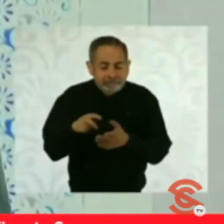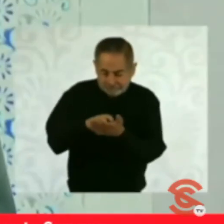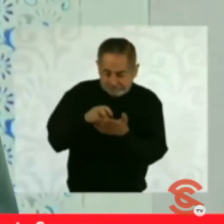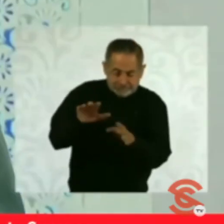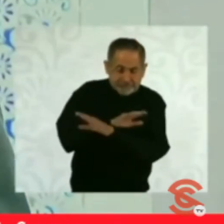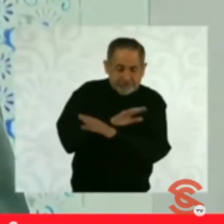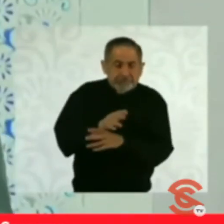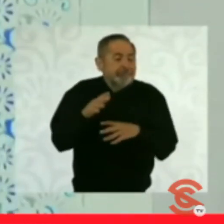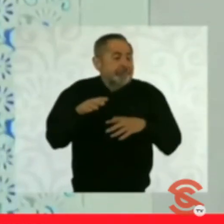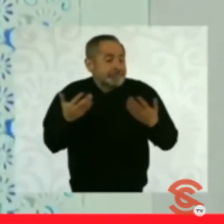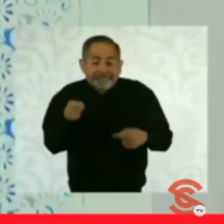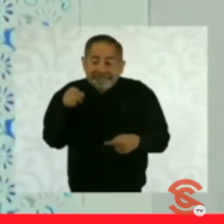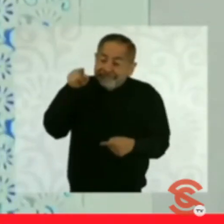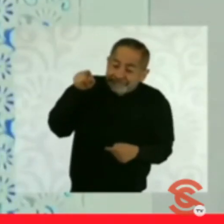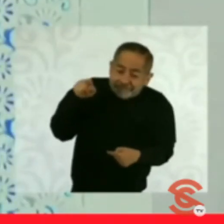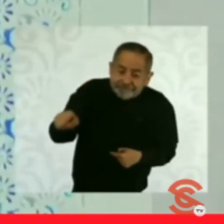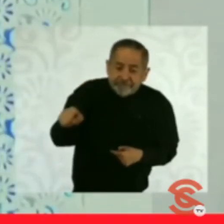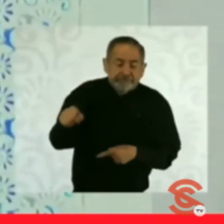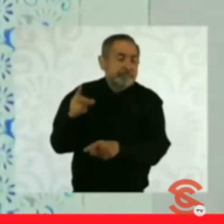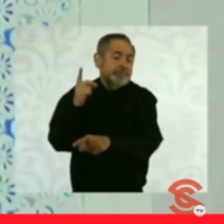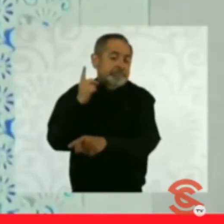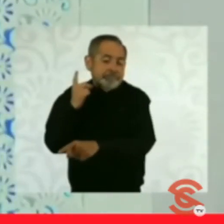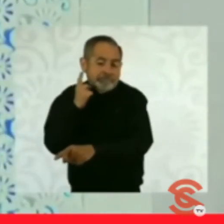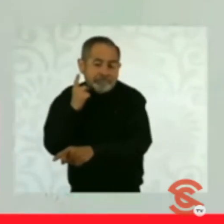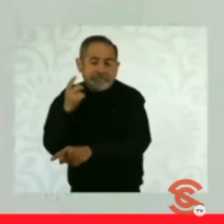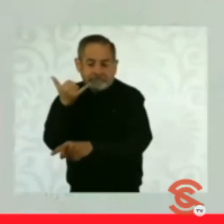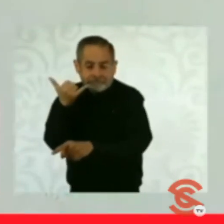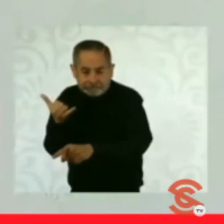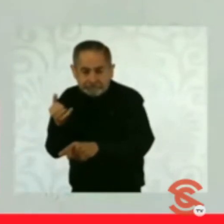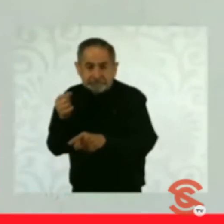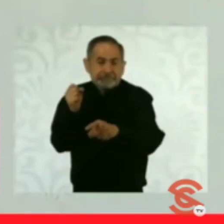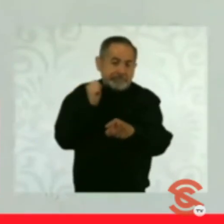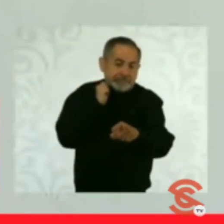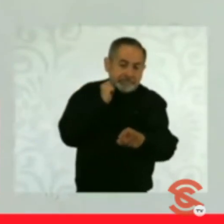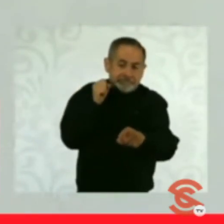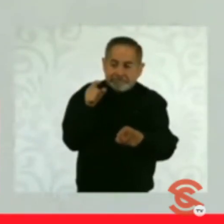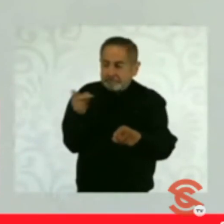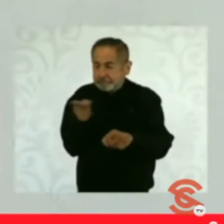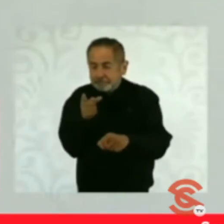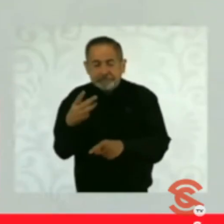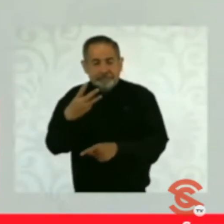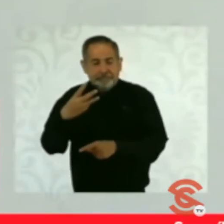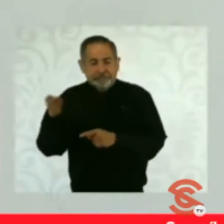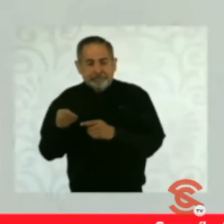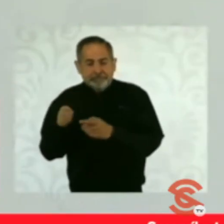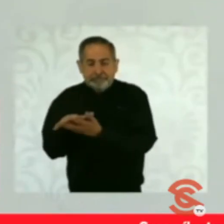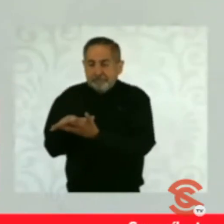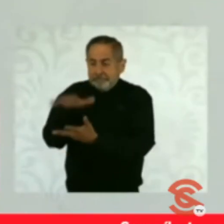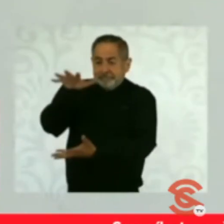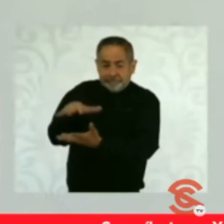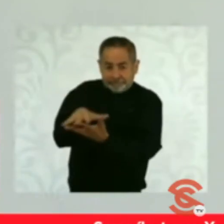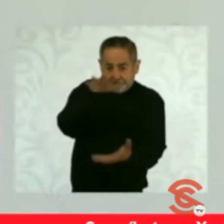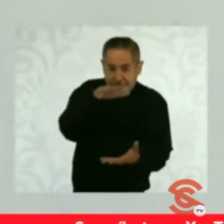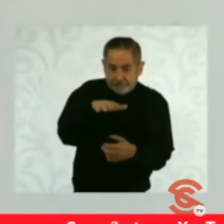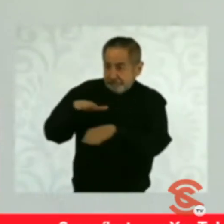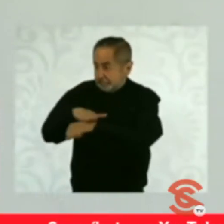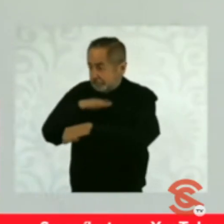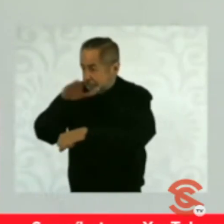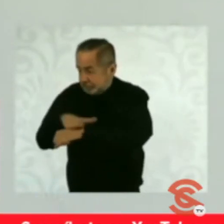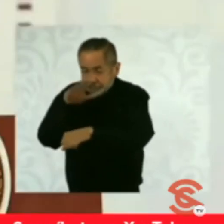la Cámara de Diputados, la mayoría calificada del Senado y la mayoría de los congresos a través